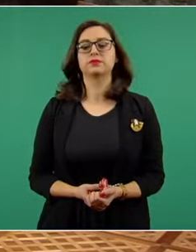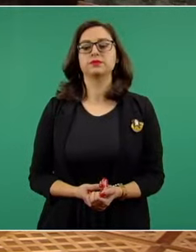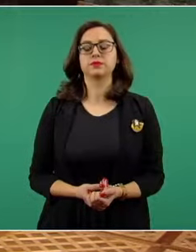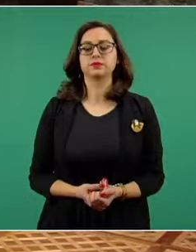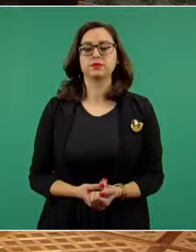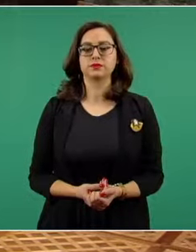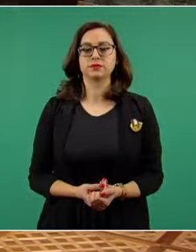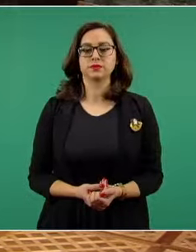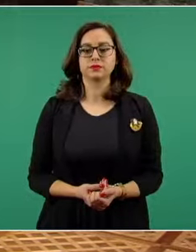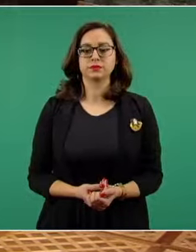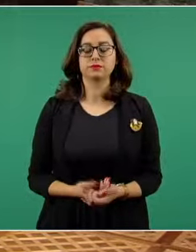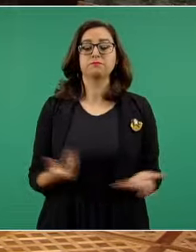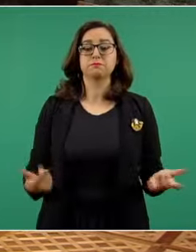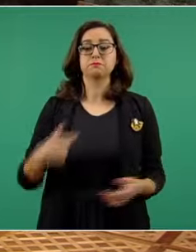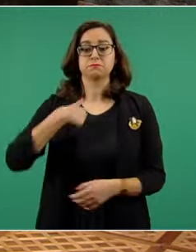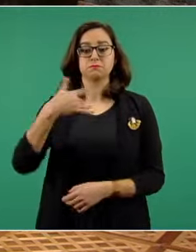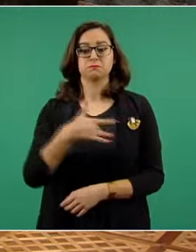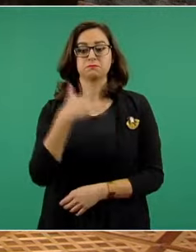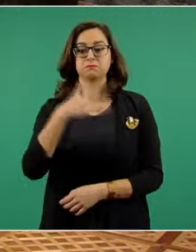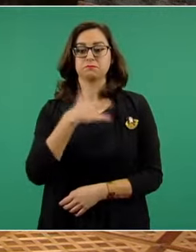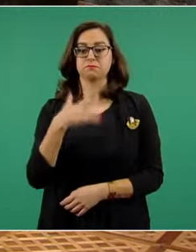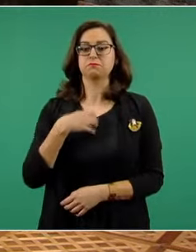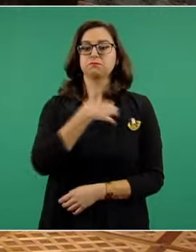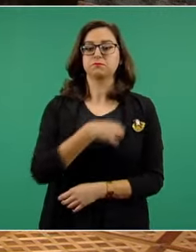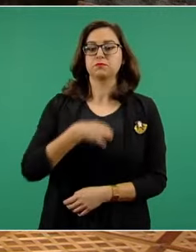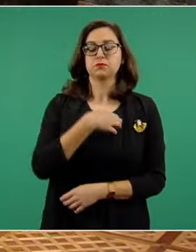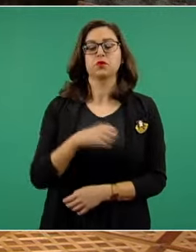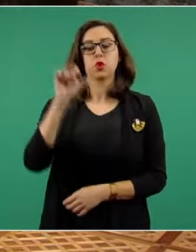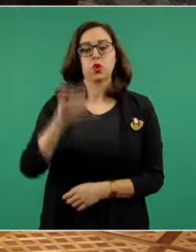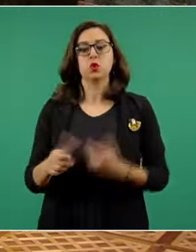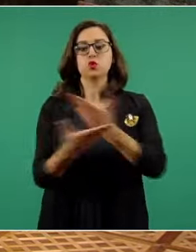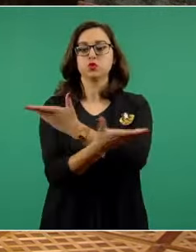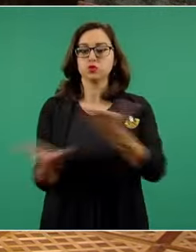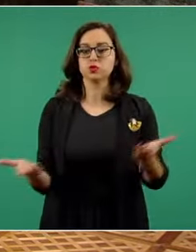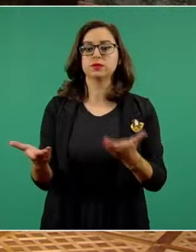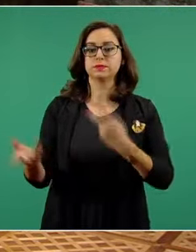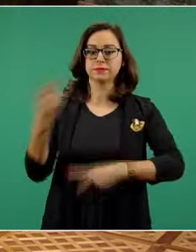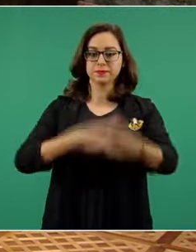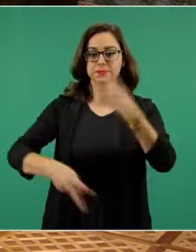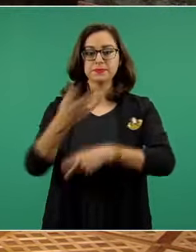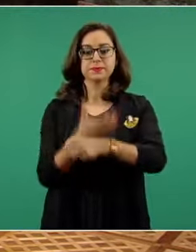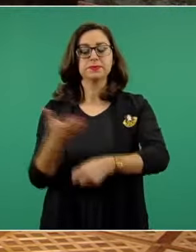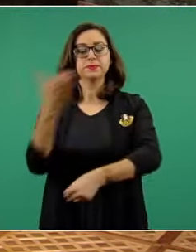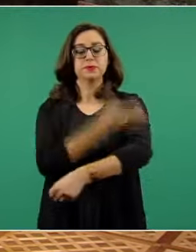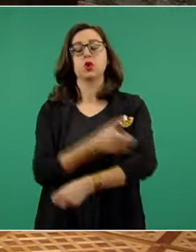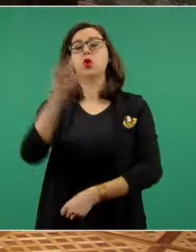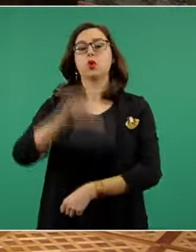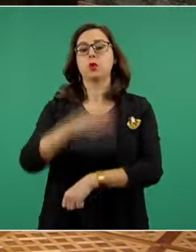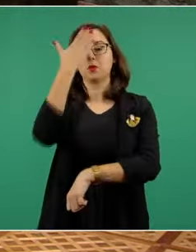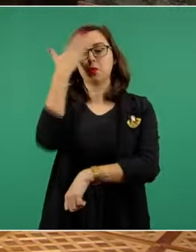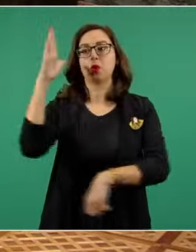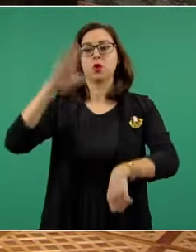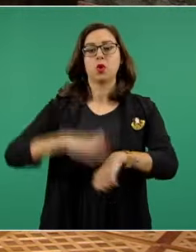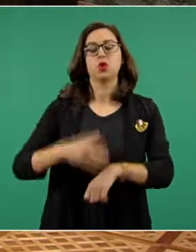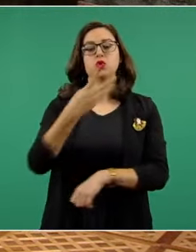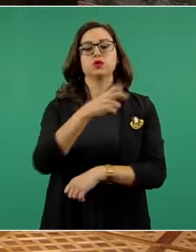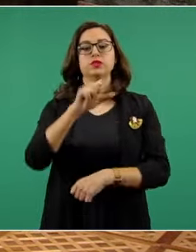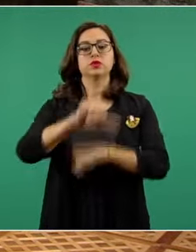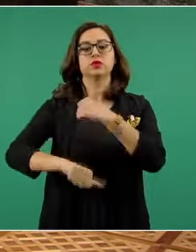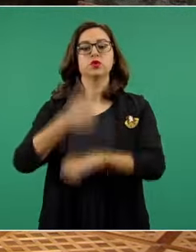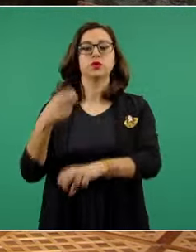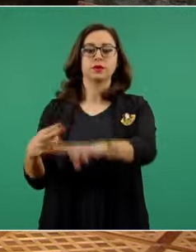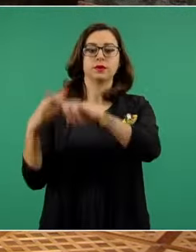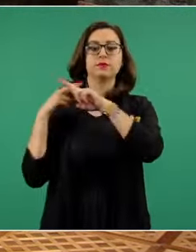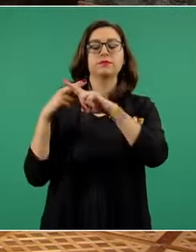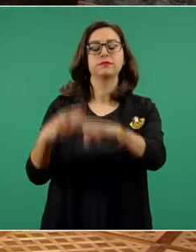Mexicano. Es un honor que nos puedan acompañar en esta transmisión a fin de conmemorar el 211 aniversario del